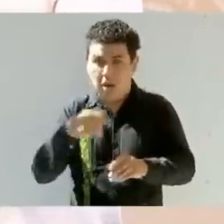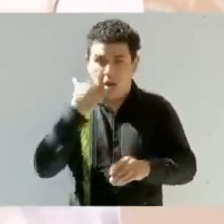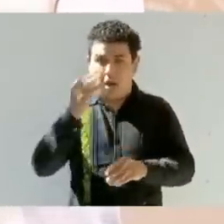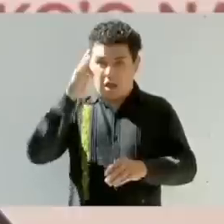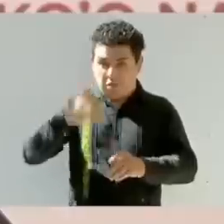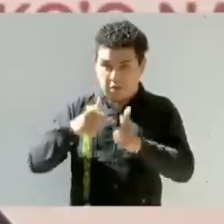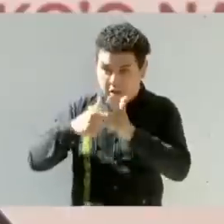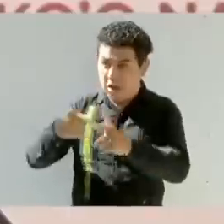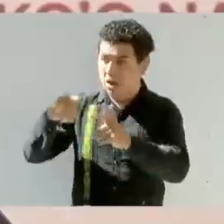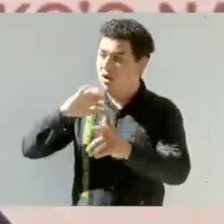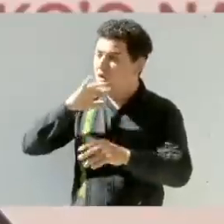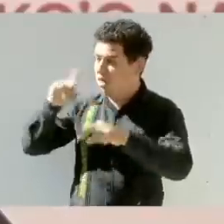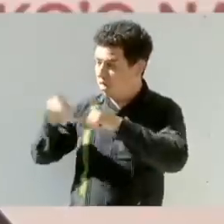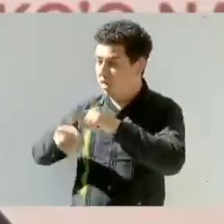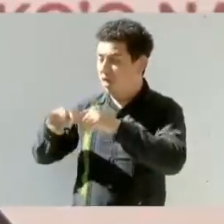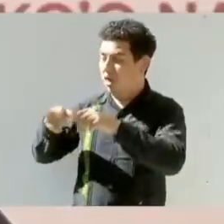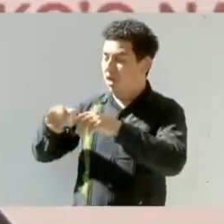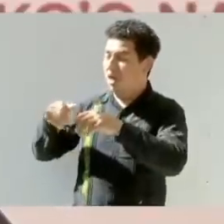conviene.